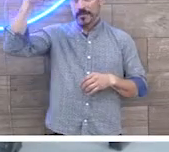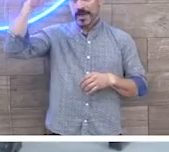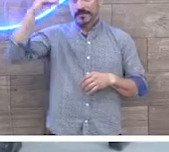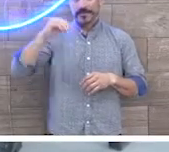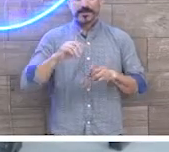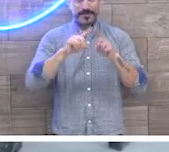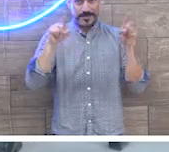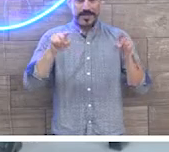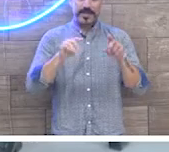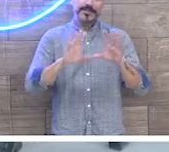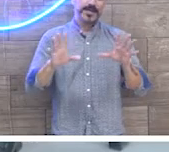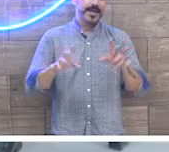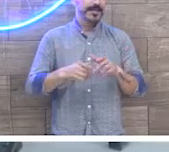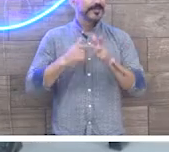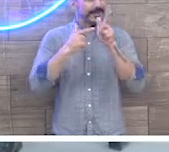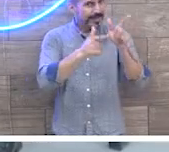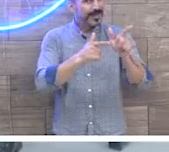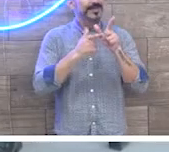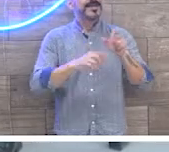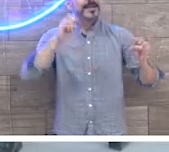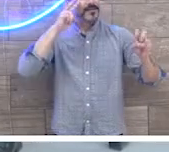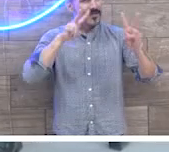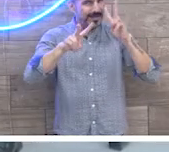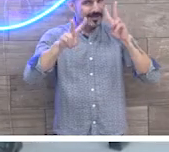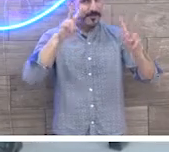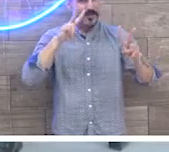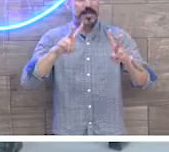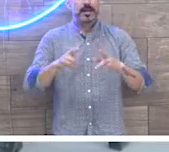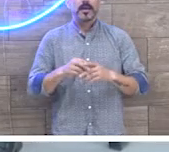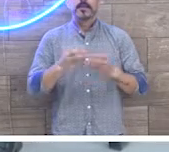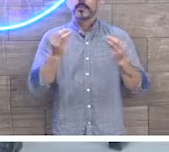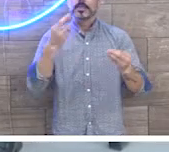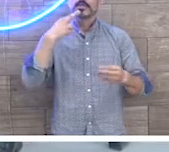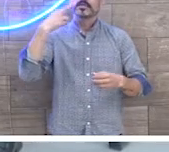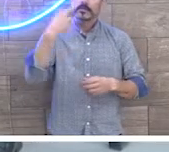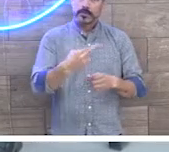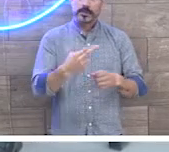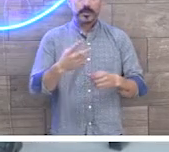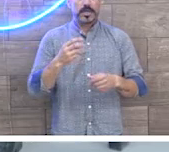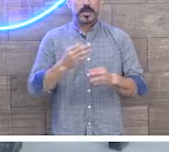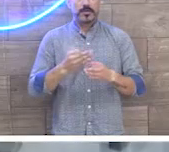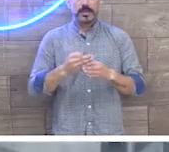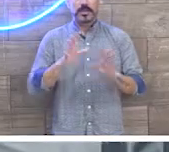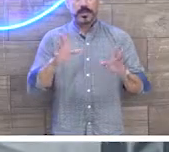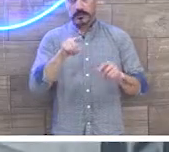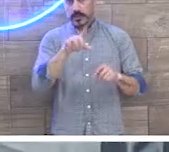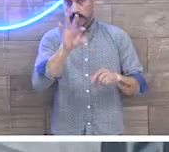claro. Pues, a lo largo de esto van a encontrar una serie de respuestas, a lo mejor también personales, ¿no?